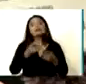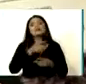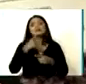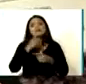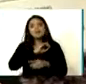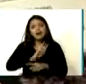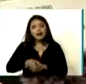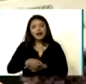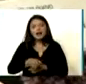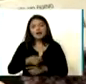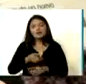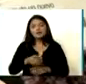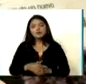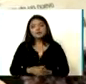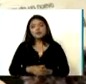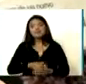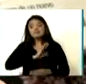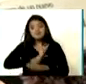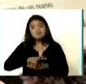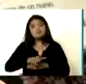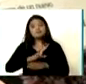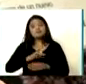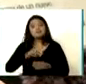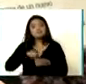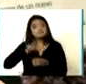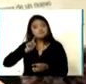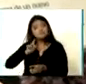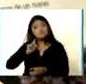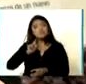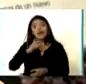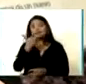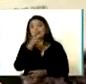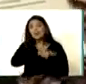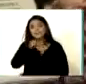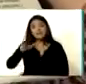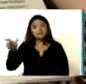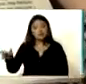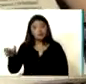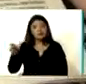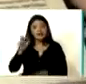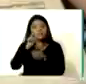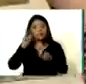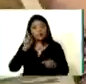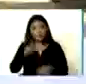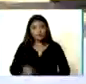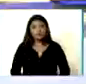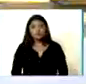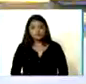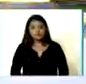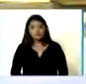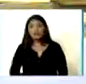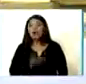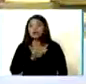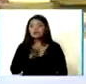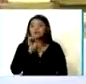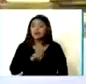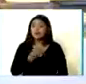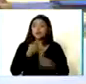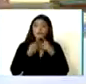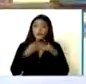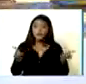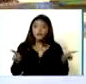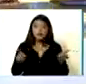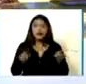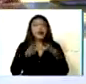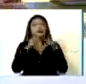Justicia. AN acata sentencia y desincorpora a tres ciudadanos de Amazonas. Tres ciudadanos, así debe de mencionarse. Vamos, sí, a ver ahora, claro, el diario Vea.